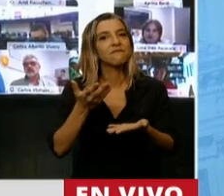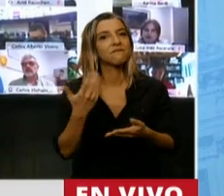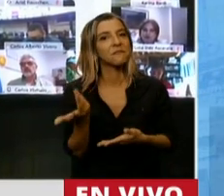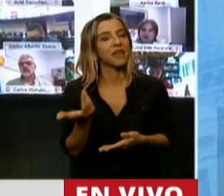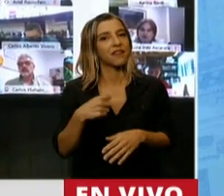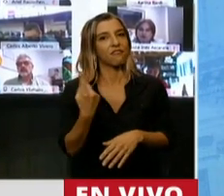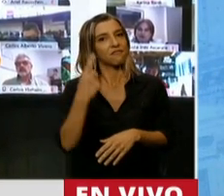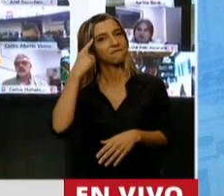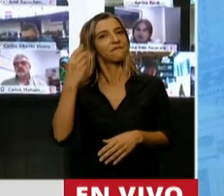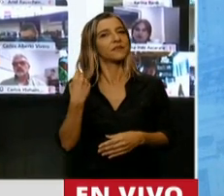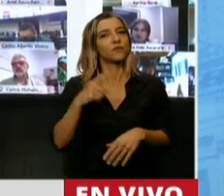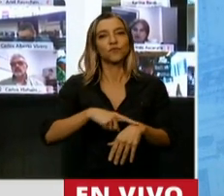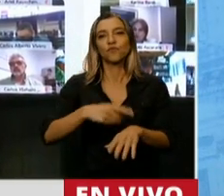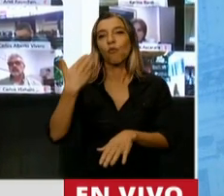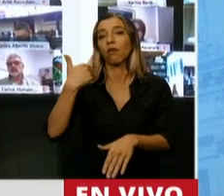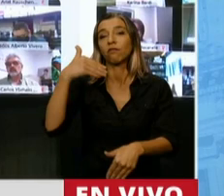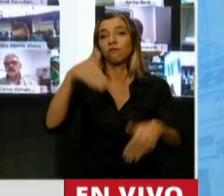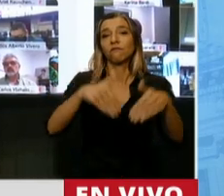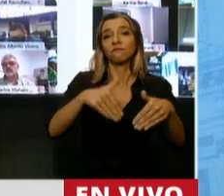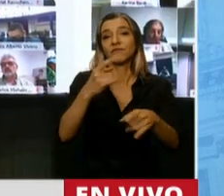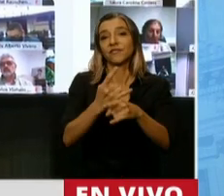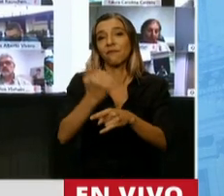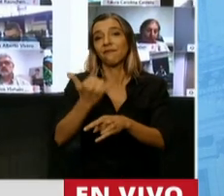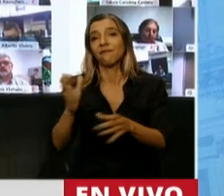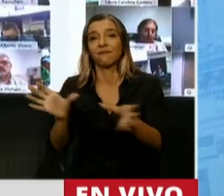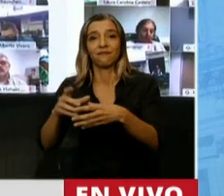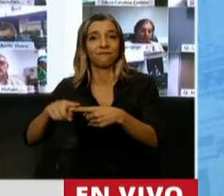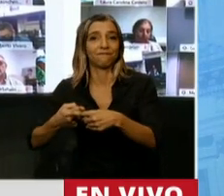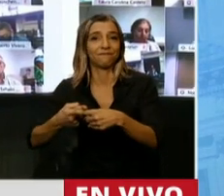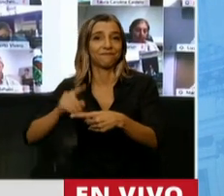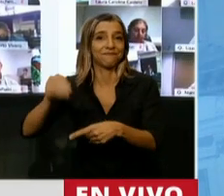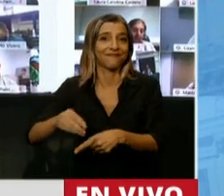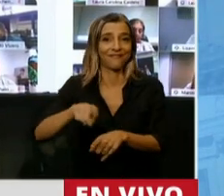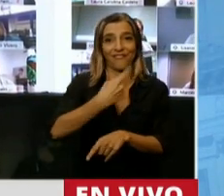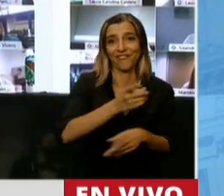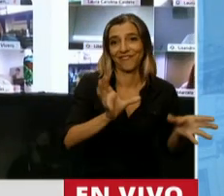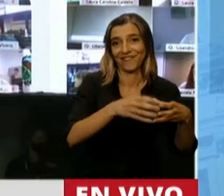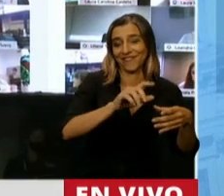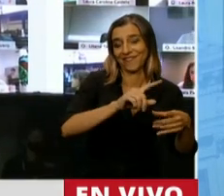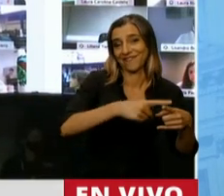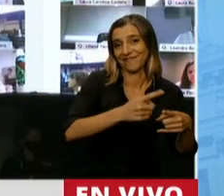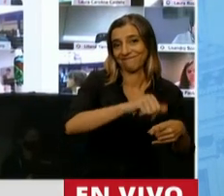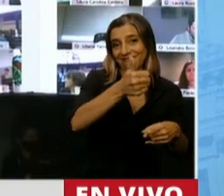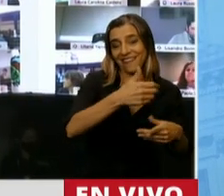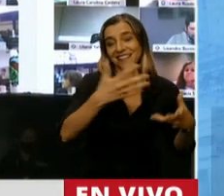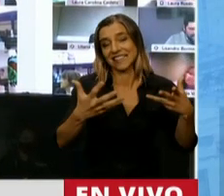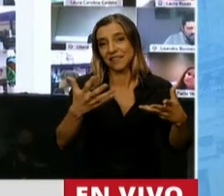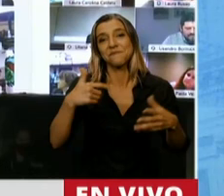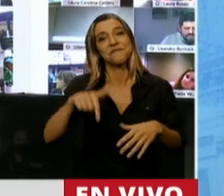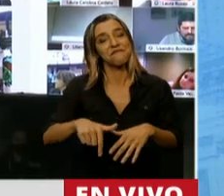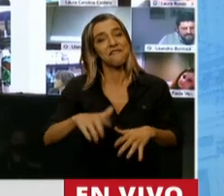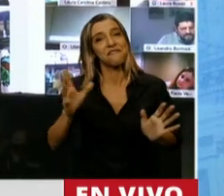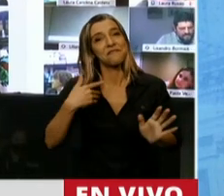hay ganadores y perdedores. En este caso se simplifica